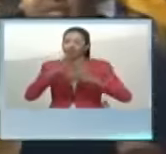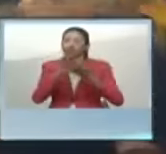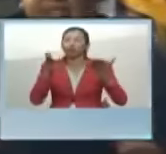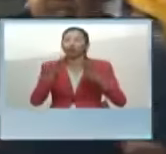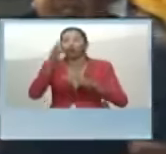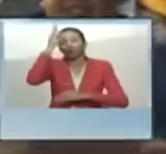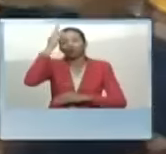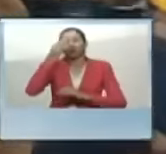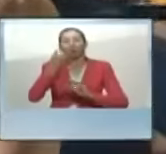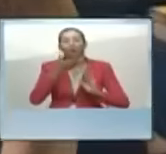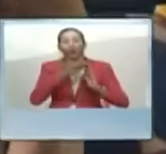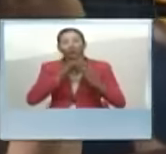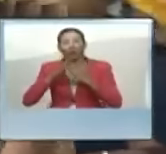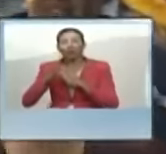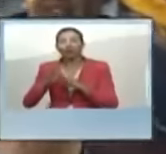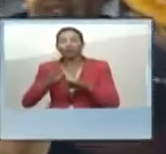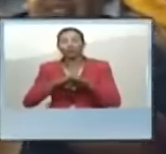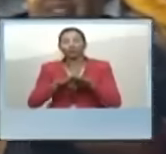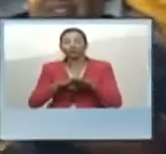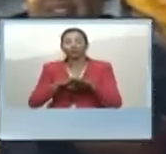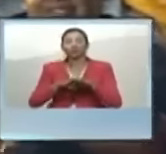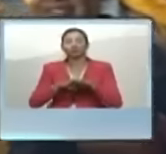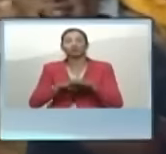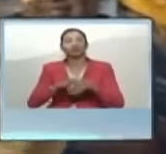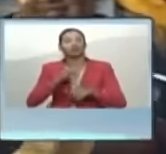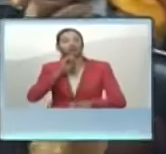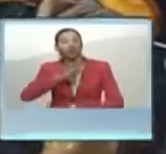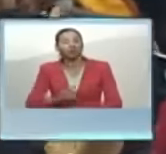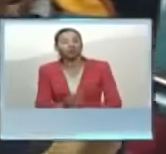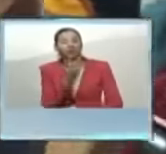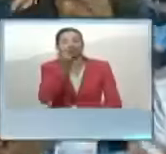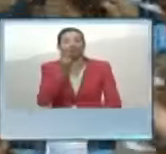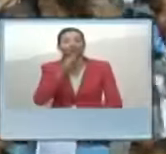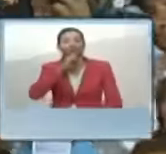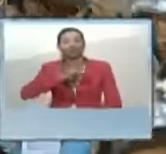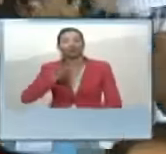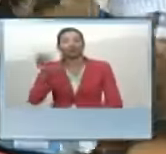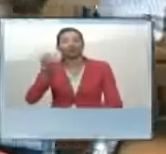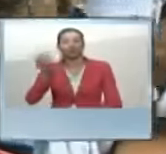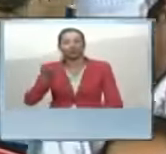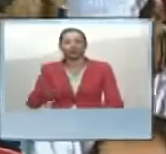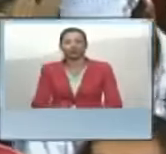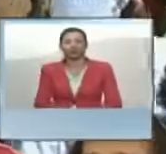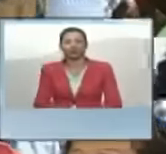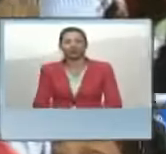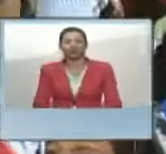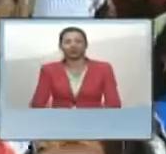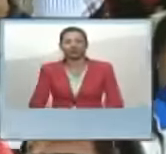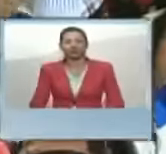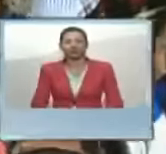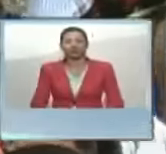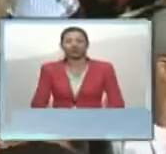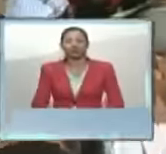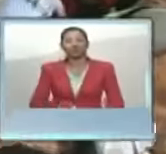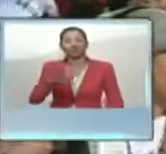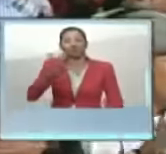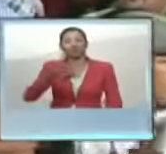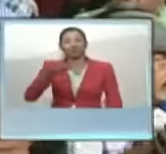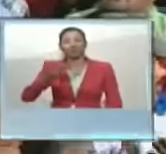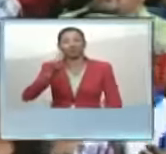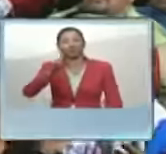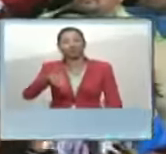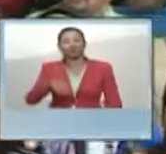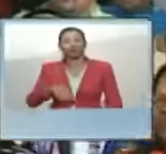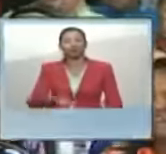consejos, compañeros, porque estamos construyendo historia, camarada, estamos haciendo historia aquí en Venezuela. Y lo más importante, presidente, y que